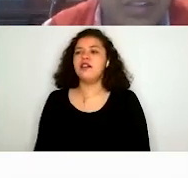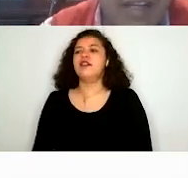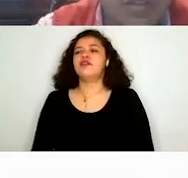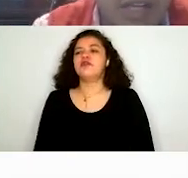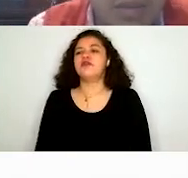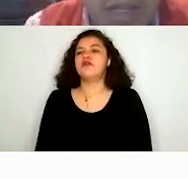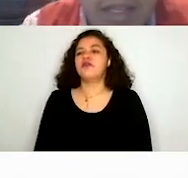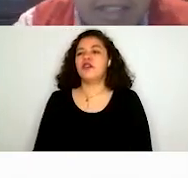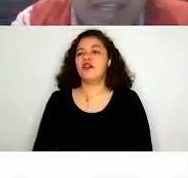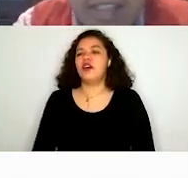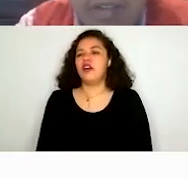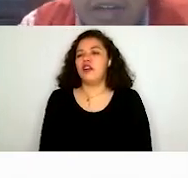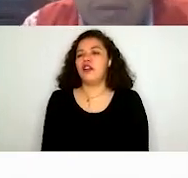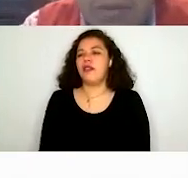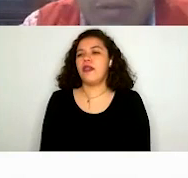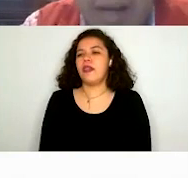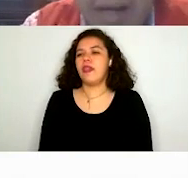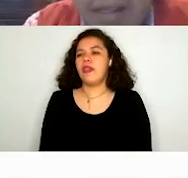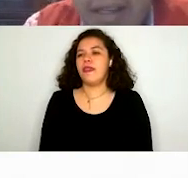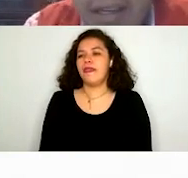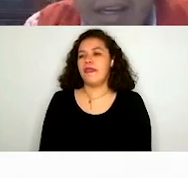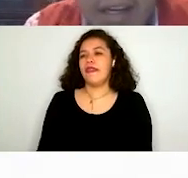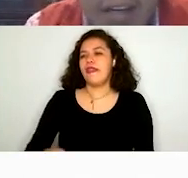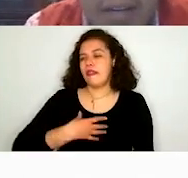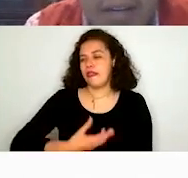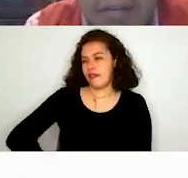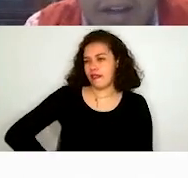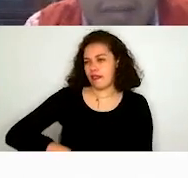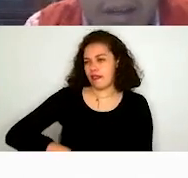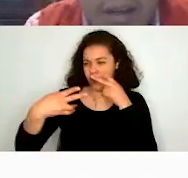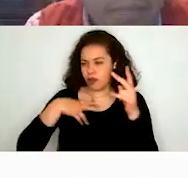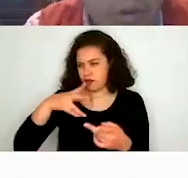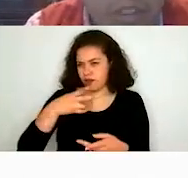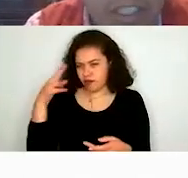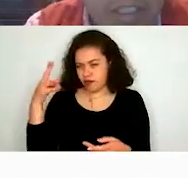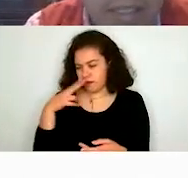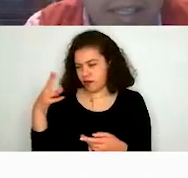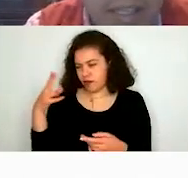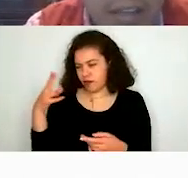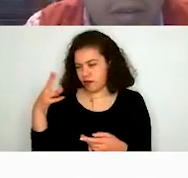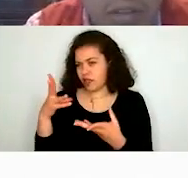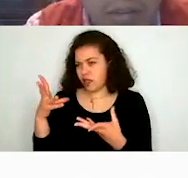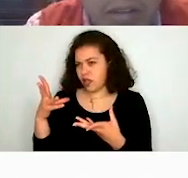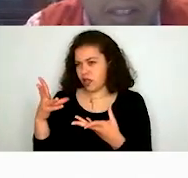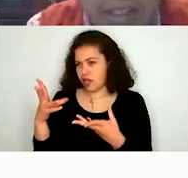Contar, en su caso, con la señalización que prohíba fumar, generar flama abierta o chispas e introducir objetos